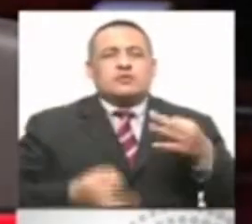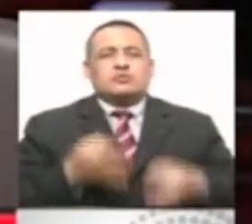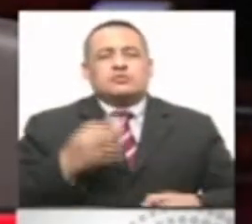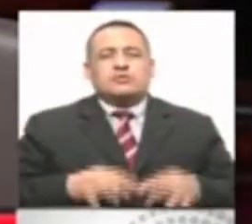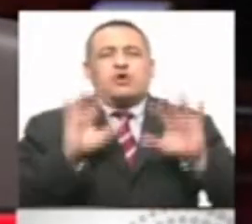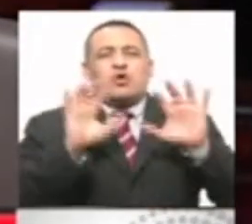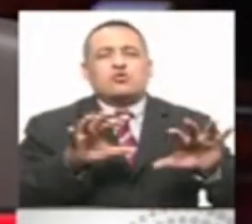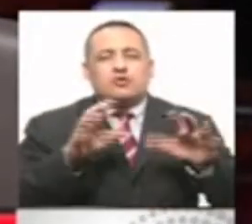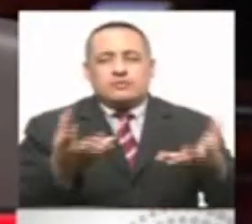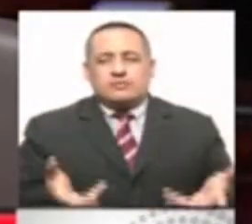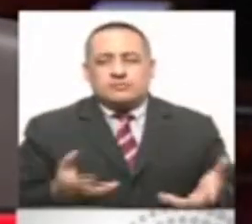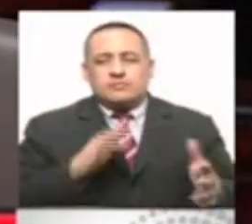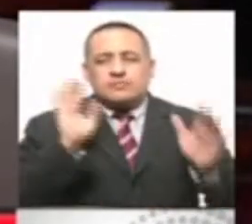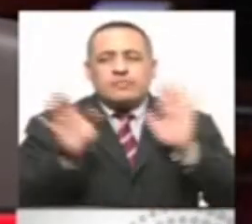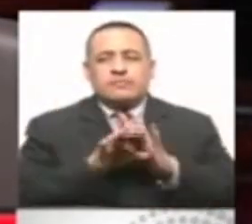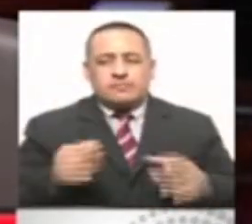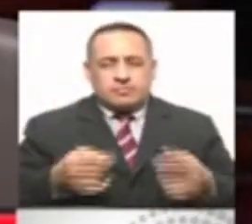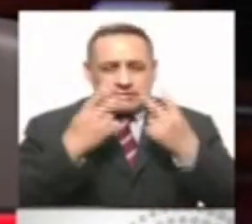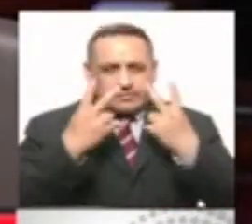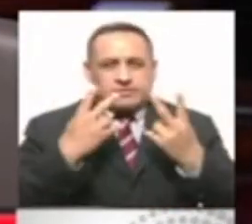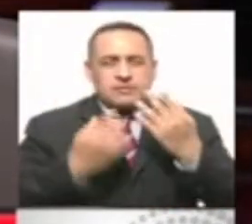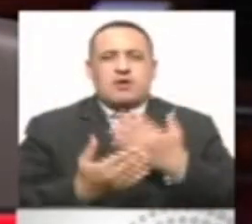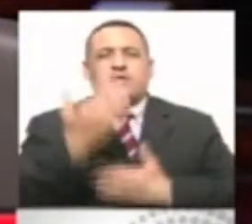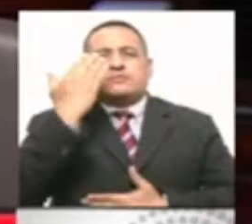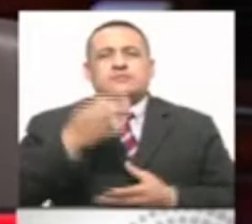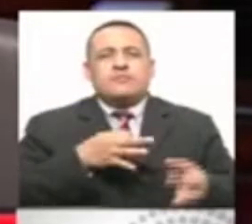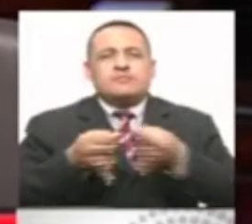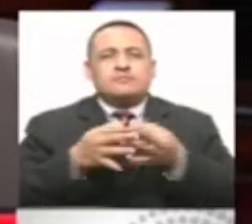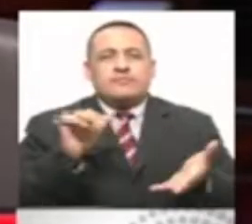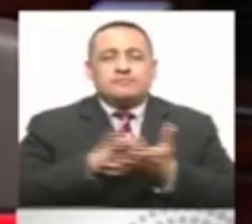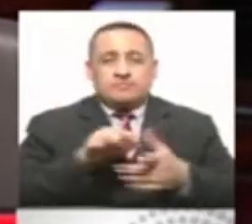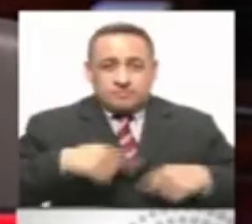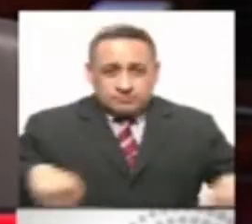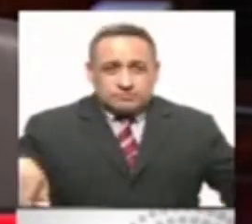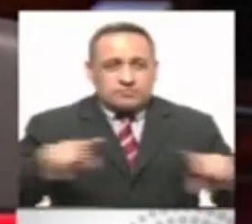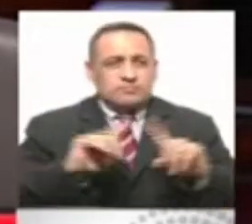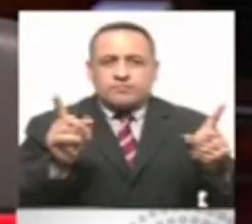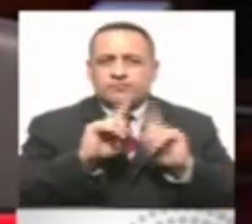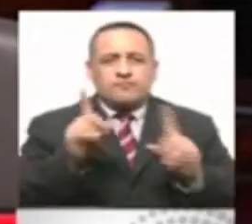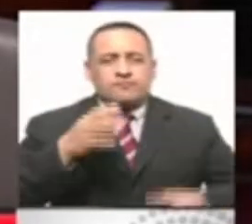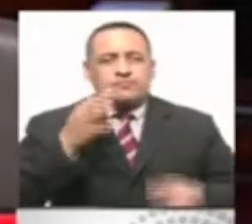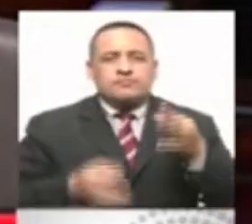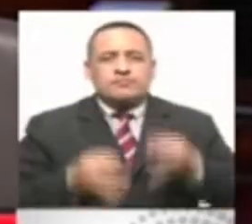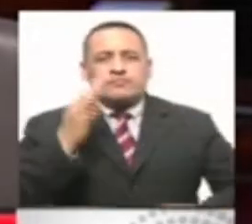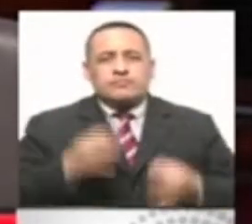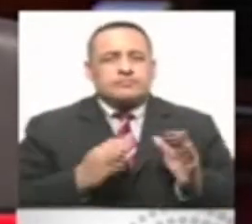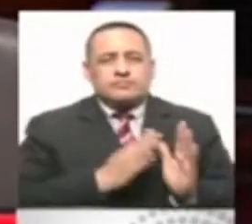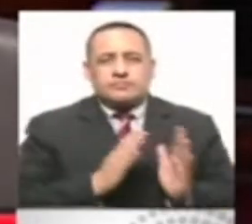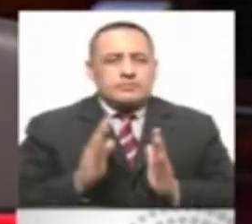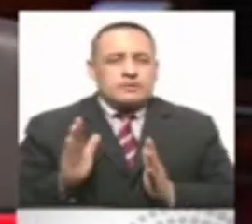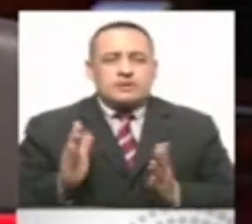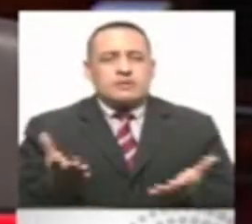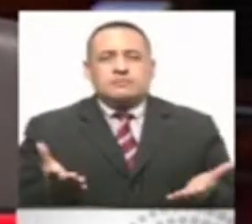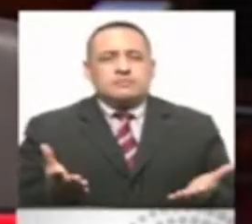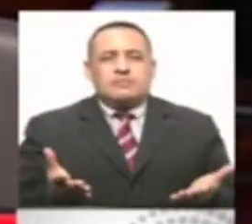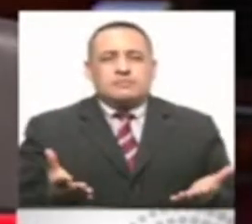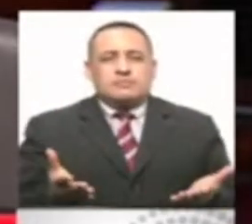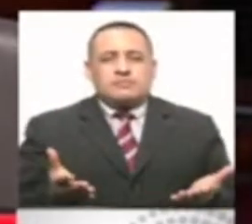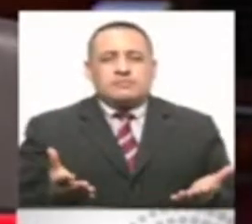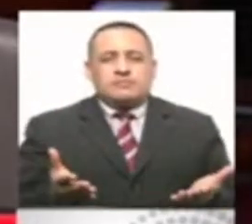odio. Se ha escuchado en la mañana y se señala que esto no es un proceso judicial. Por supuesto que no es un proceso